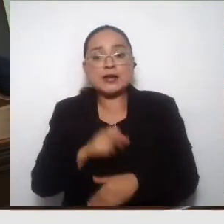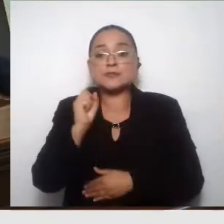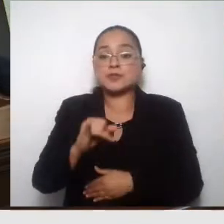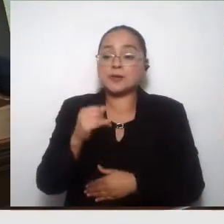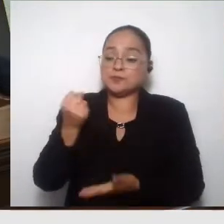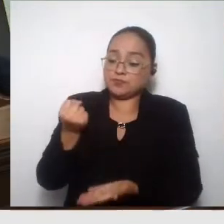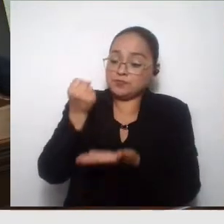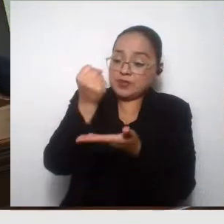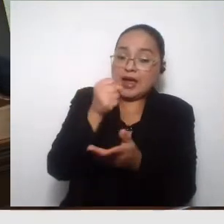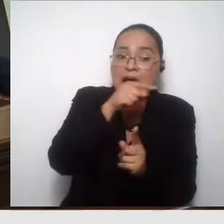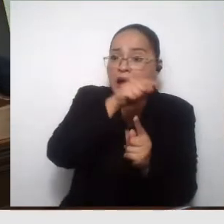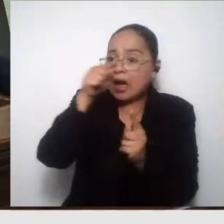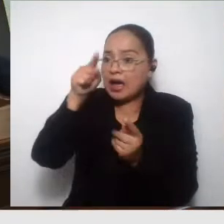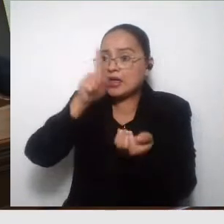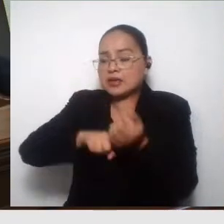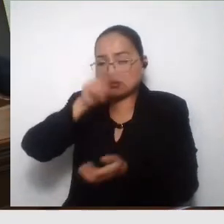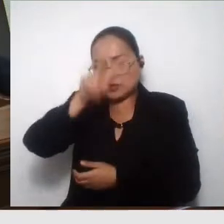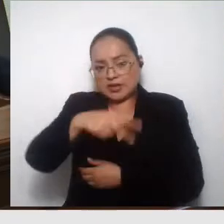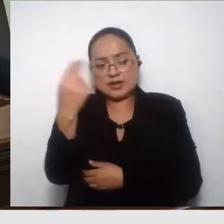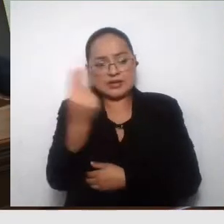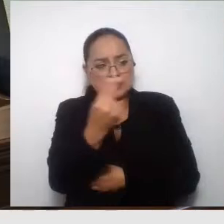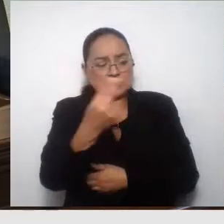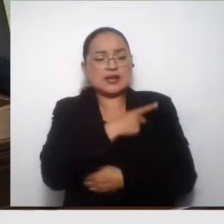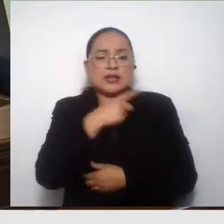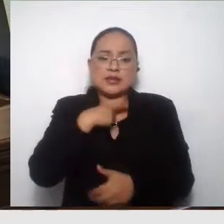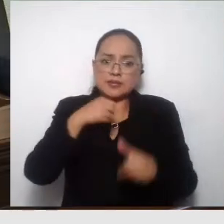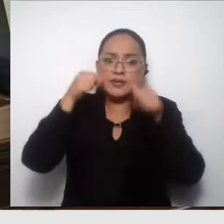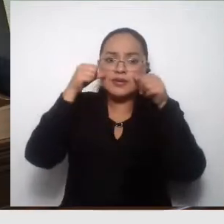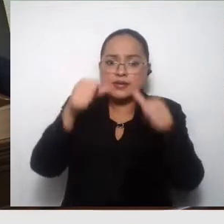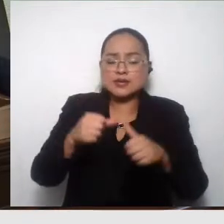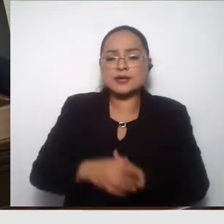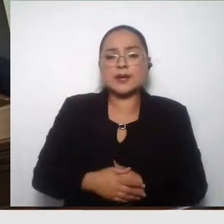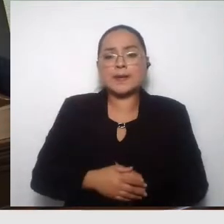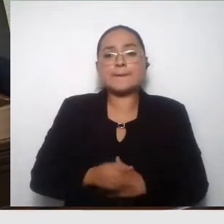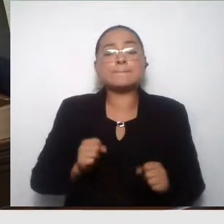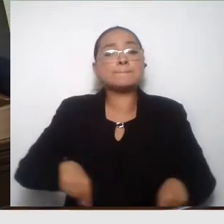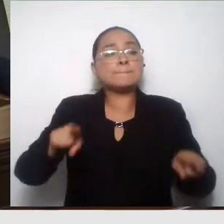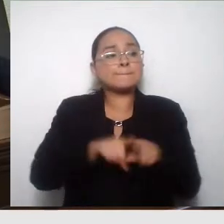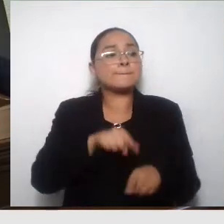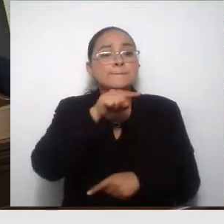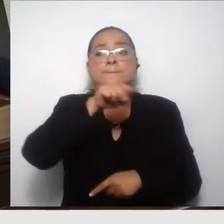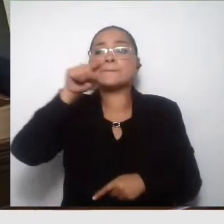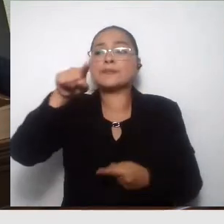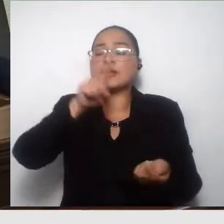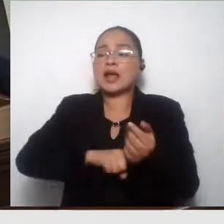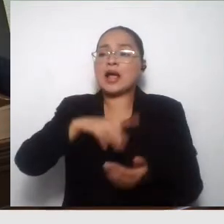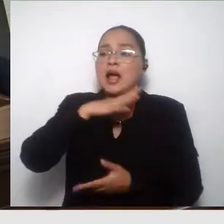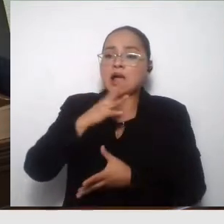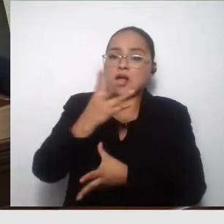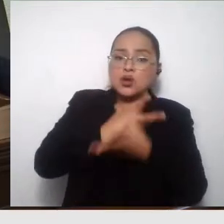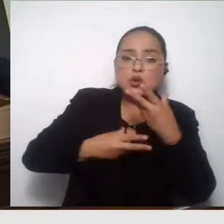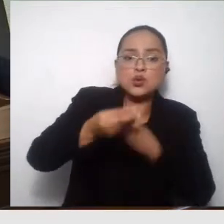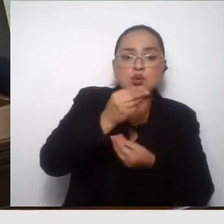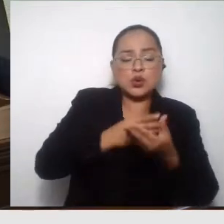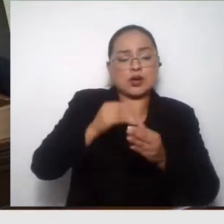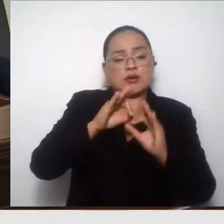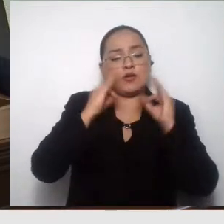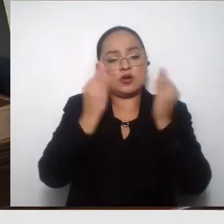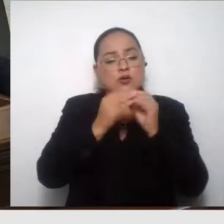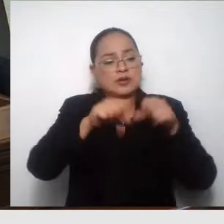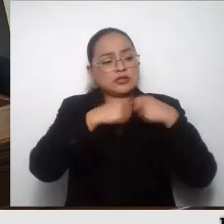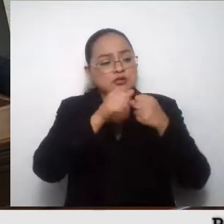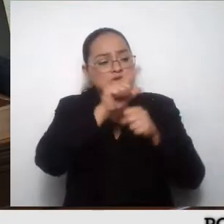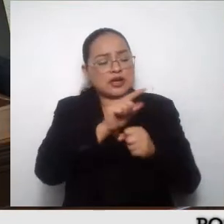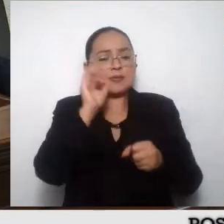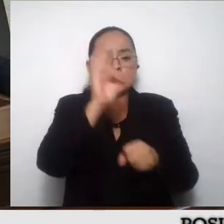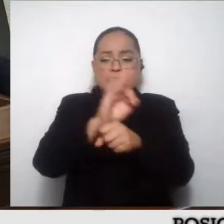donde realmente se necesita y donde van a tener la mayor redituabilidad social. Esos son los